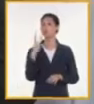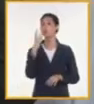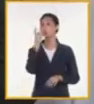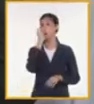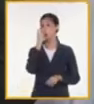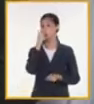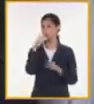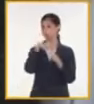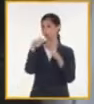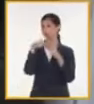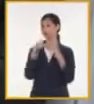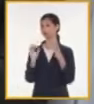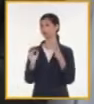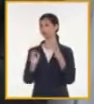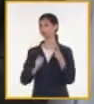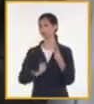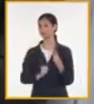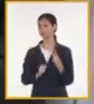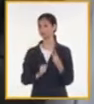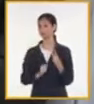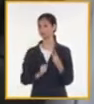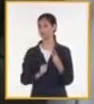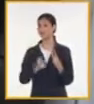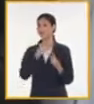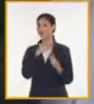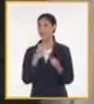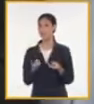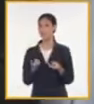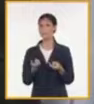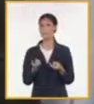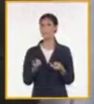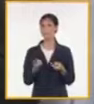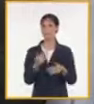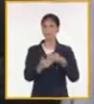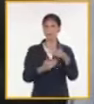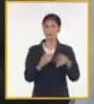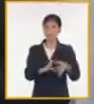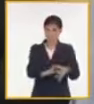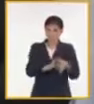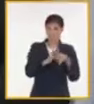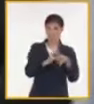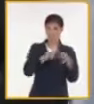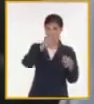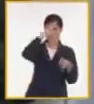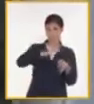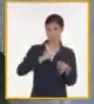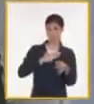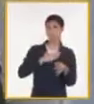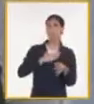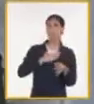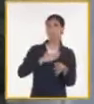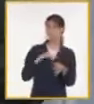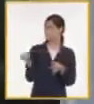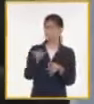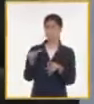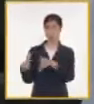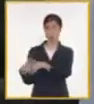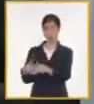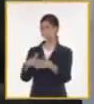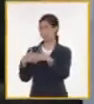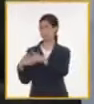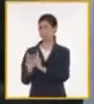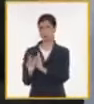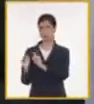vald que tanto tienen hechos graves aquí en Cuba como en los Estados Unidos acuerdo el pago de